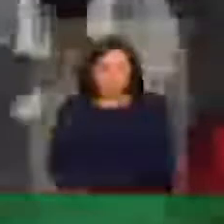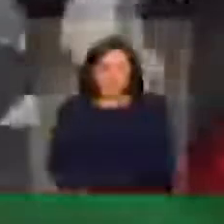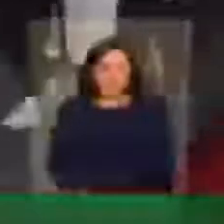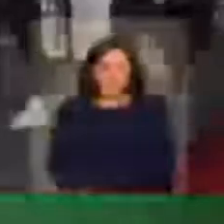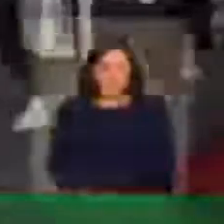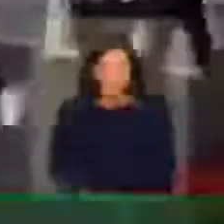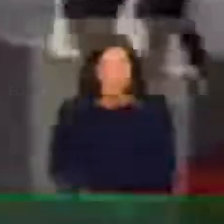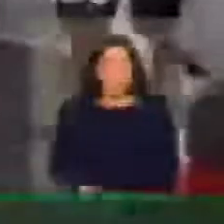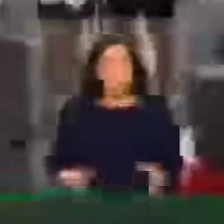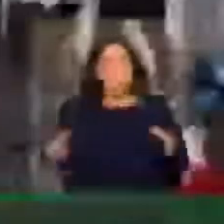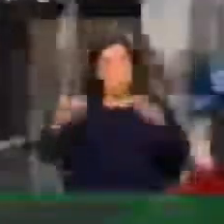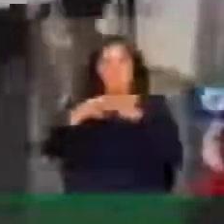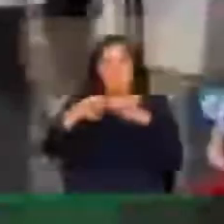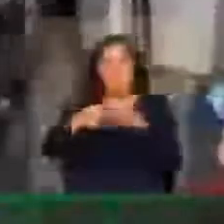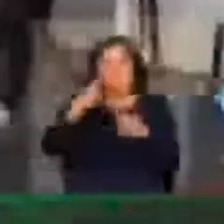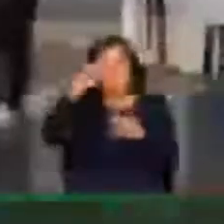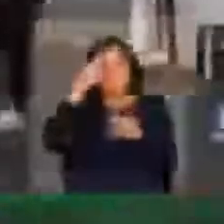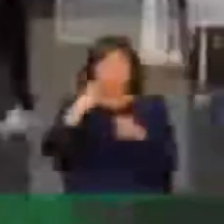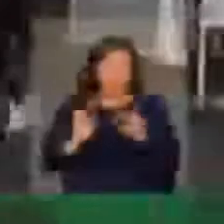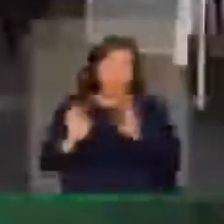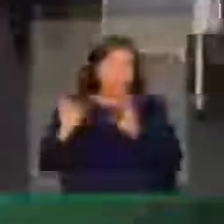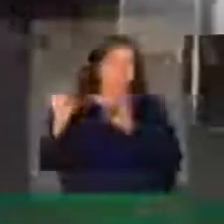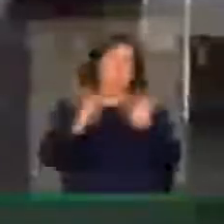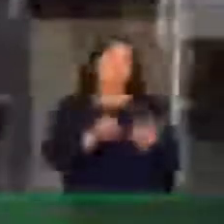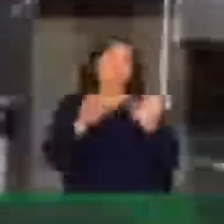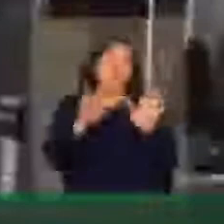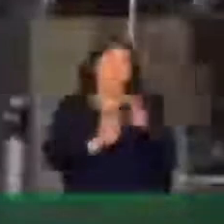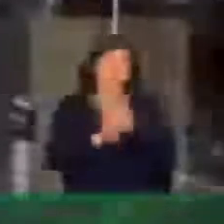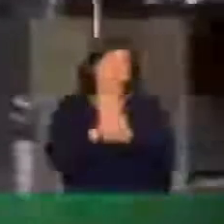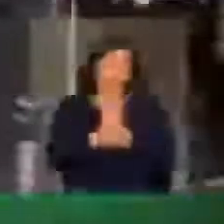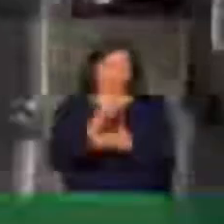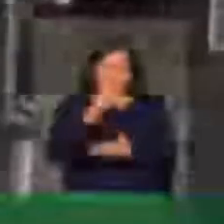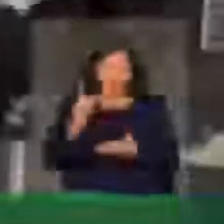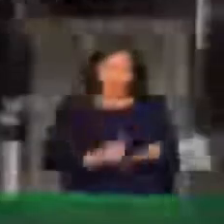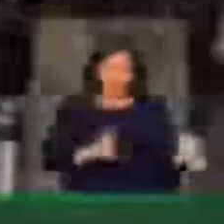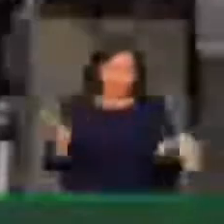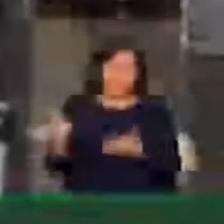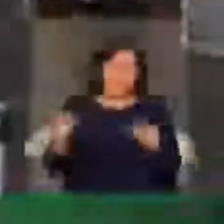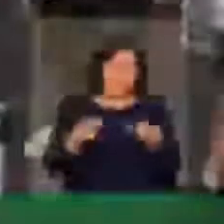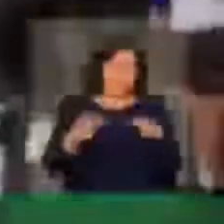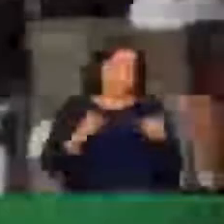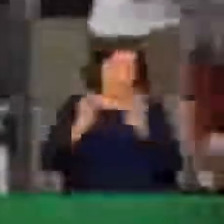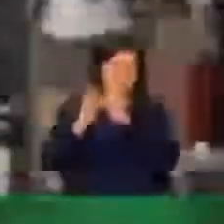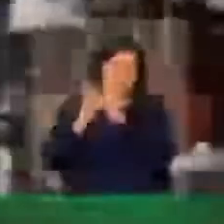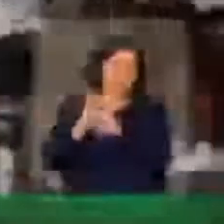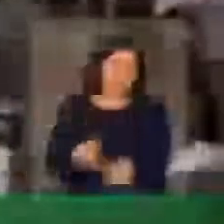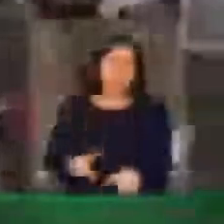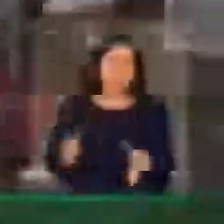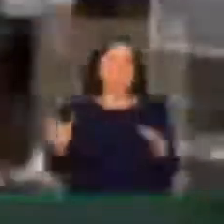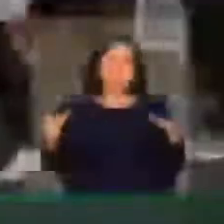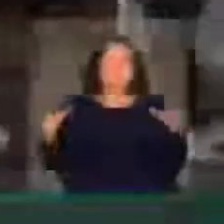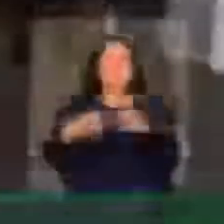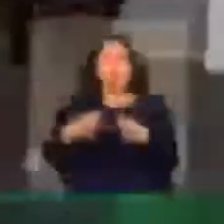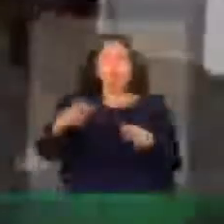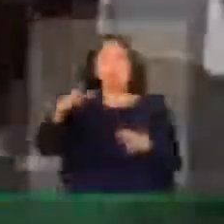La selección uruguaya llegó a las 8 de la mañana a nuestro país y rápidamente los futbolistas se fueron al Complejo Celeste a